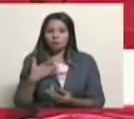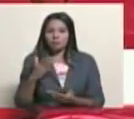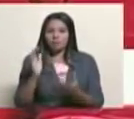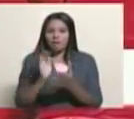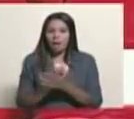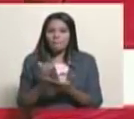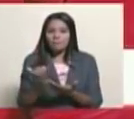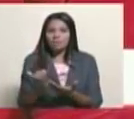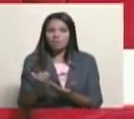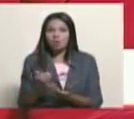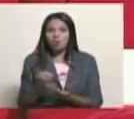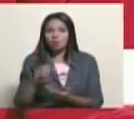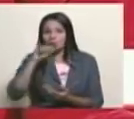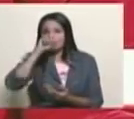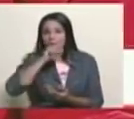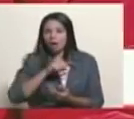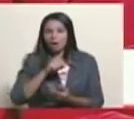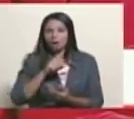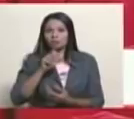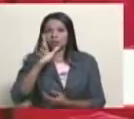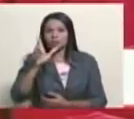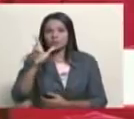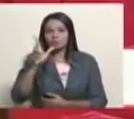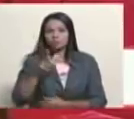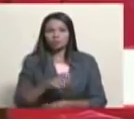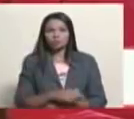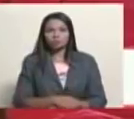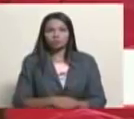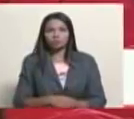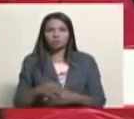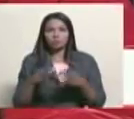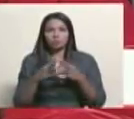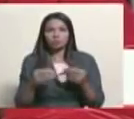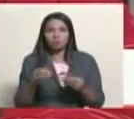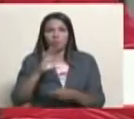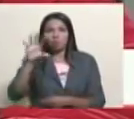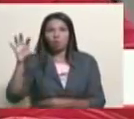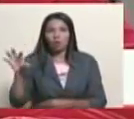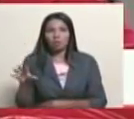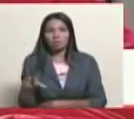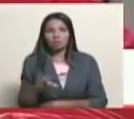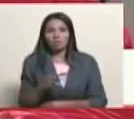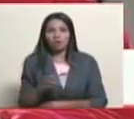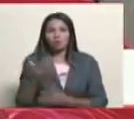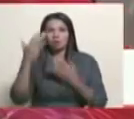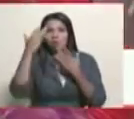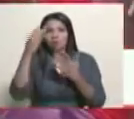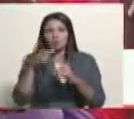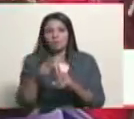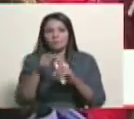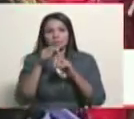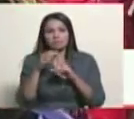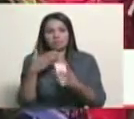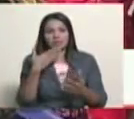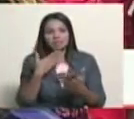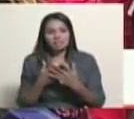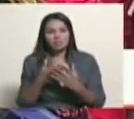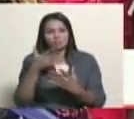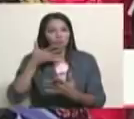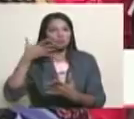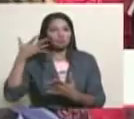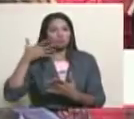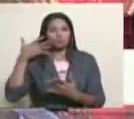amigos del Partido Socialista Unido de Venezuela en todos los estados del país. Un saludo especial de agradecimiento, de